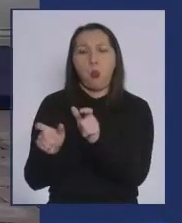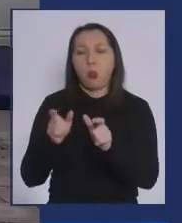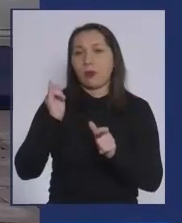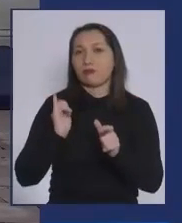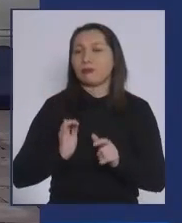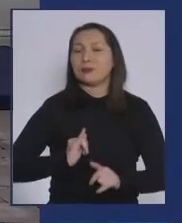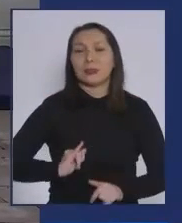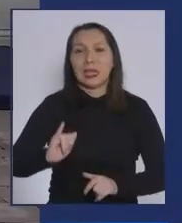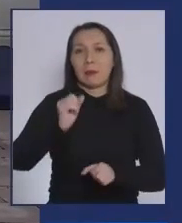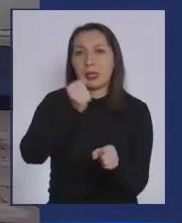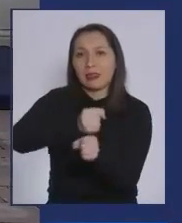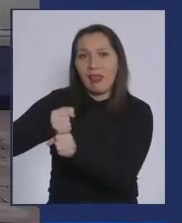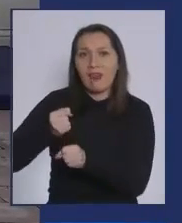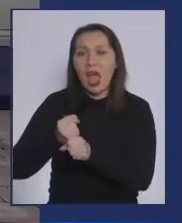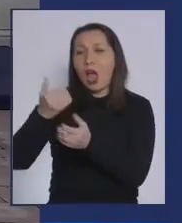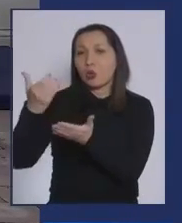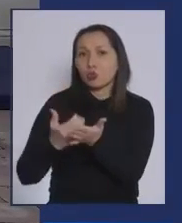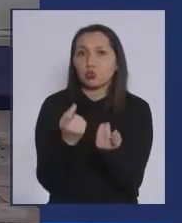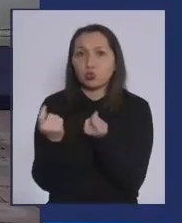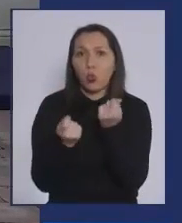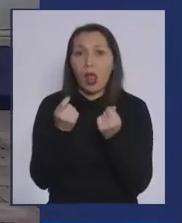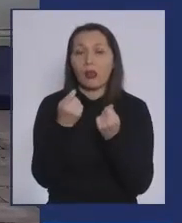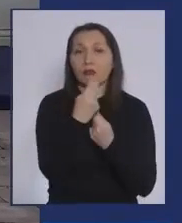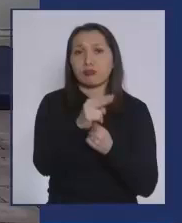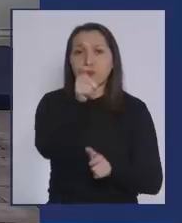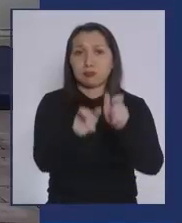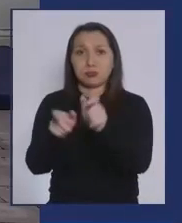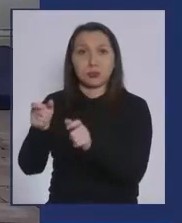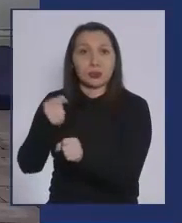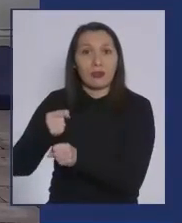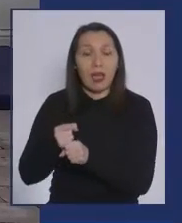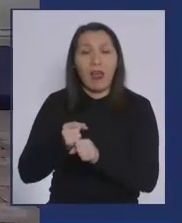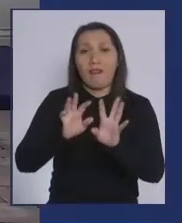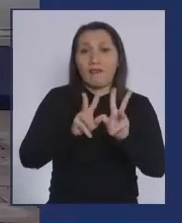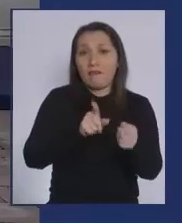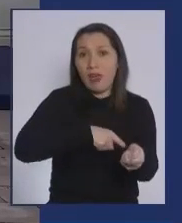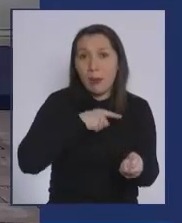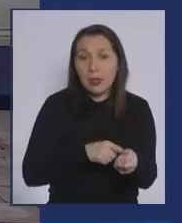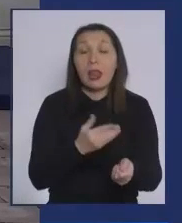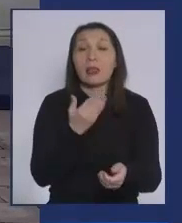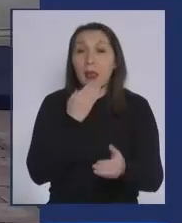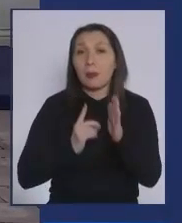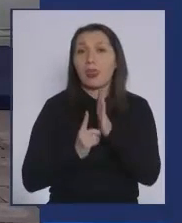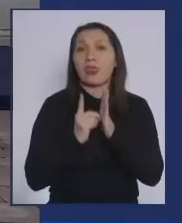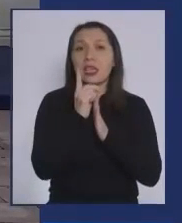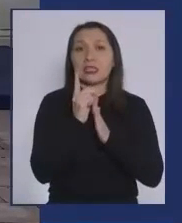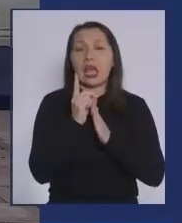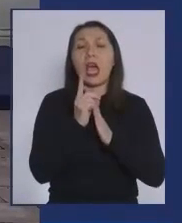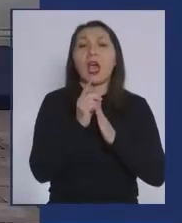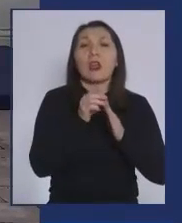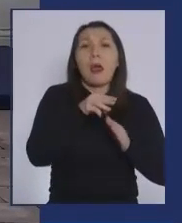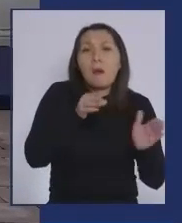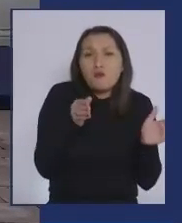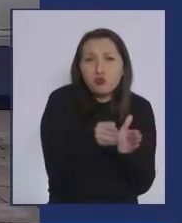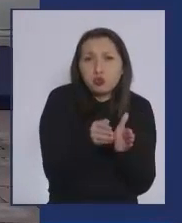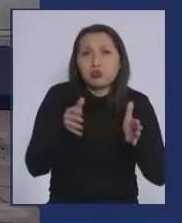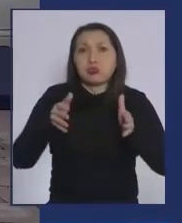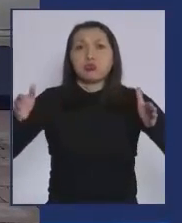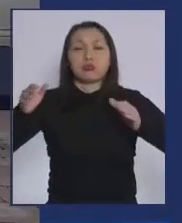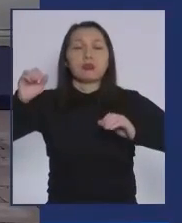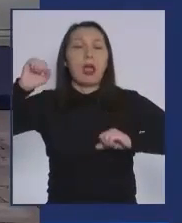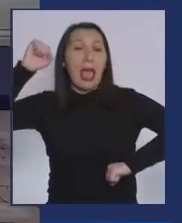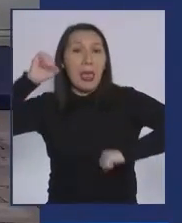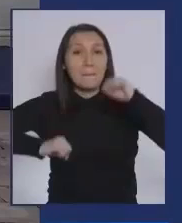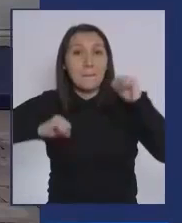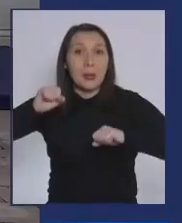permanente los empleos de los ingresos de los trabajadores de las familias y el desarrollo de las micro pequeñas y medianas